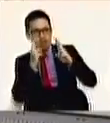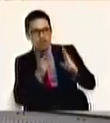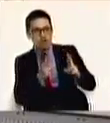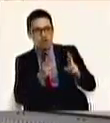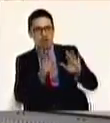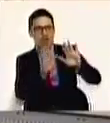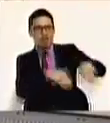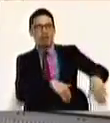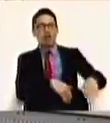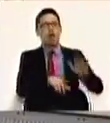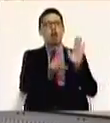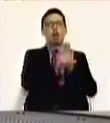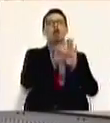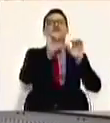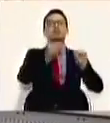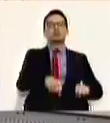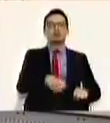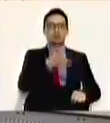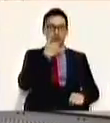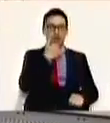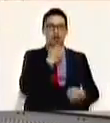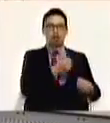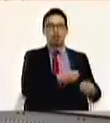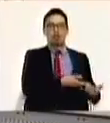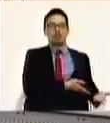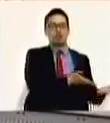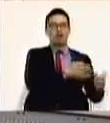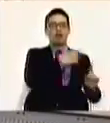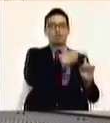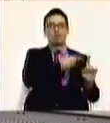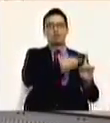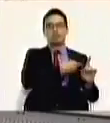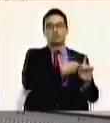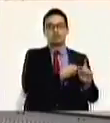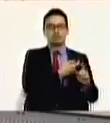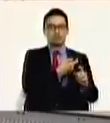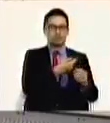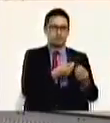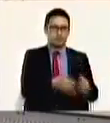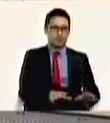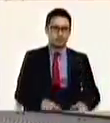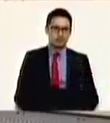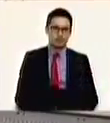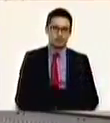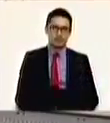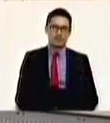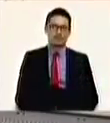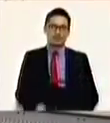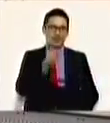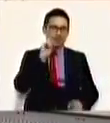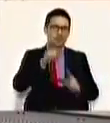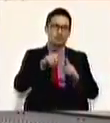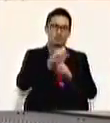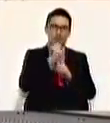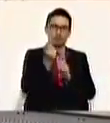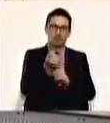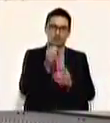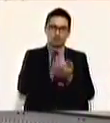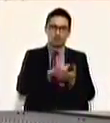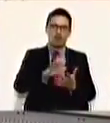en concesión, en alquiler, en arrendamiento esos predios, con lo cual pierden su vocación. La finalidad social del